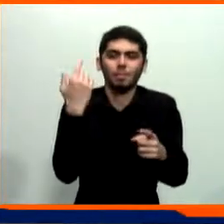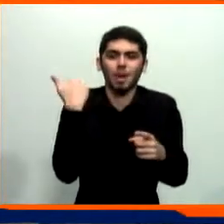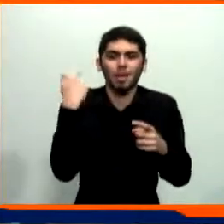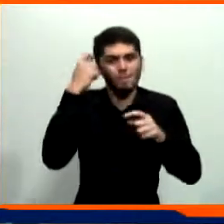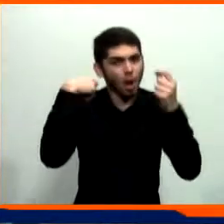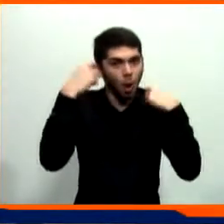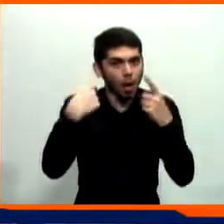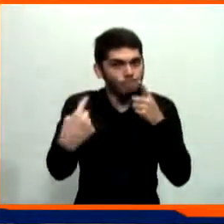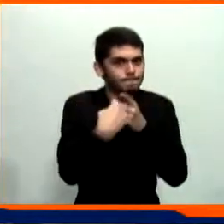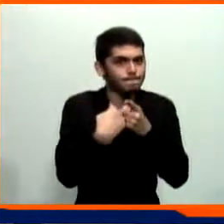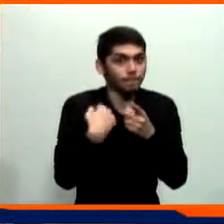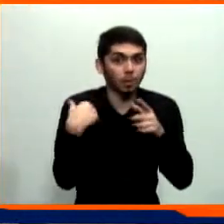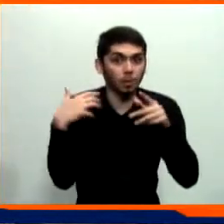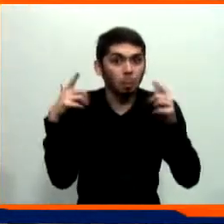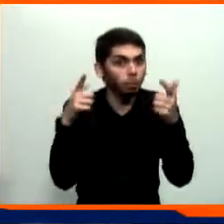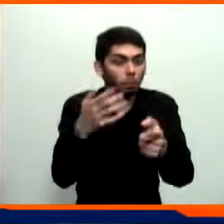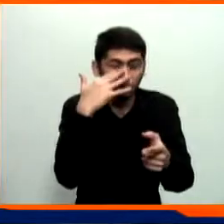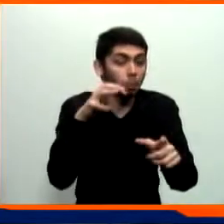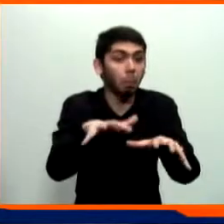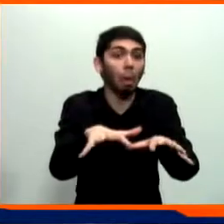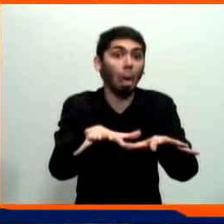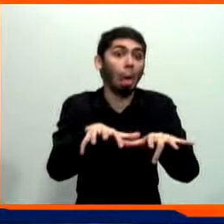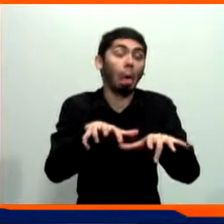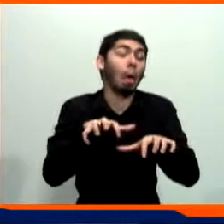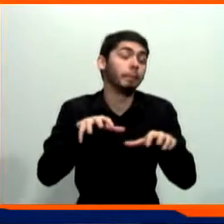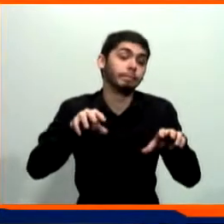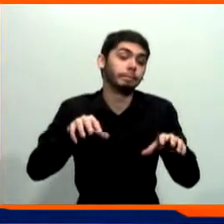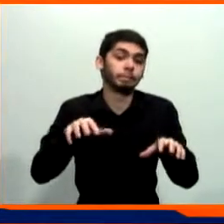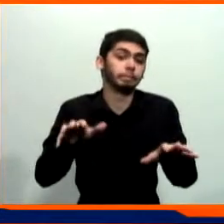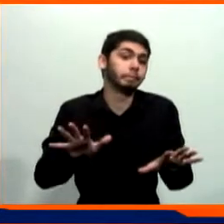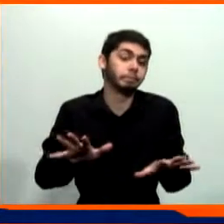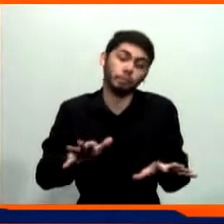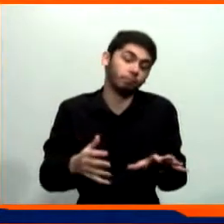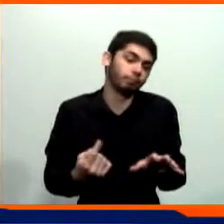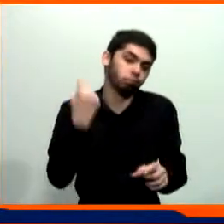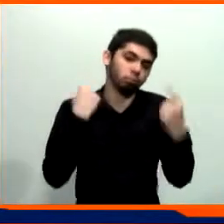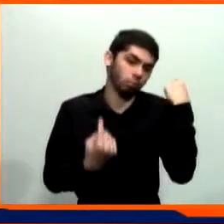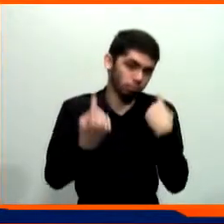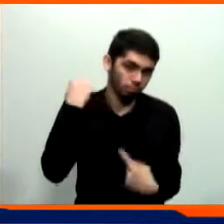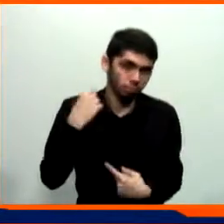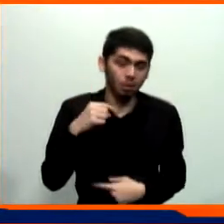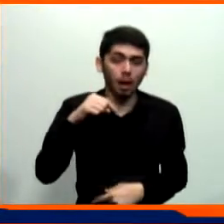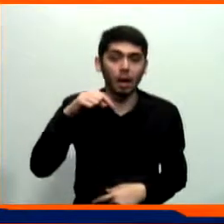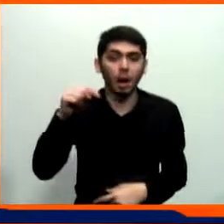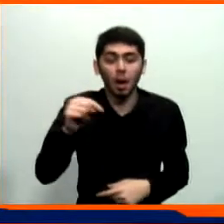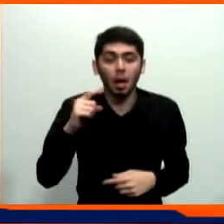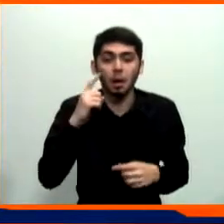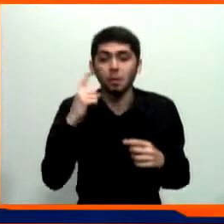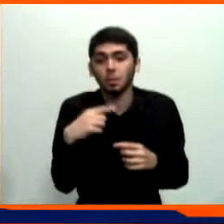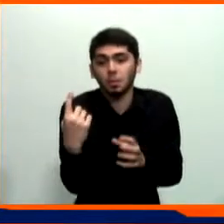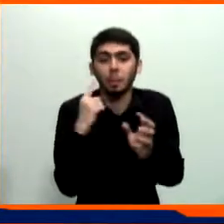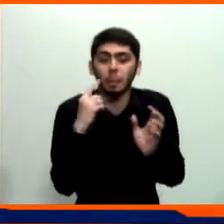es un volumen de partidos, ¿no? Para probar, porque acá en este plantel hay jugadores que muchos van a ir al Mundial y algunos están buscando su lugar todavía, ¿no? Así que